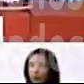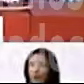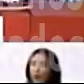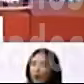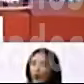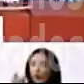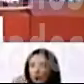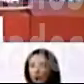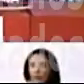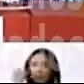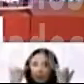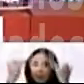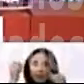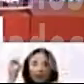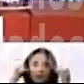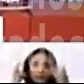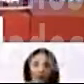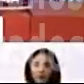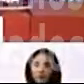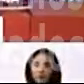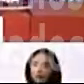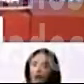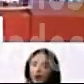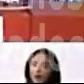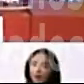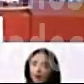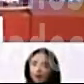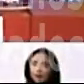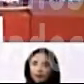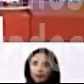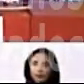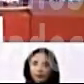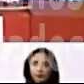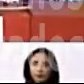corresponde. Y dejarnos llevar por el pueblo. Man.